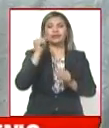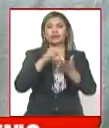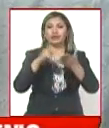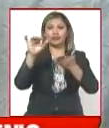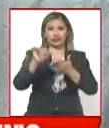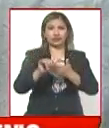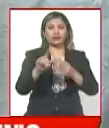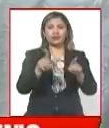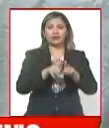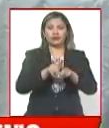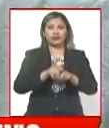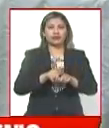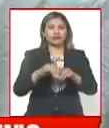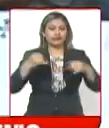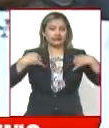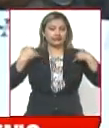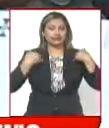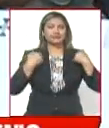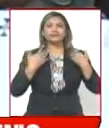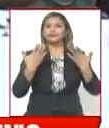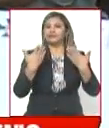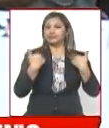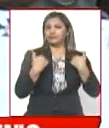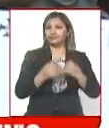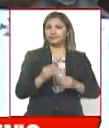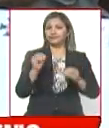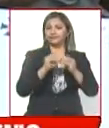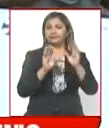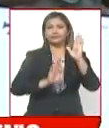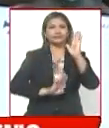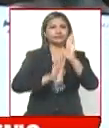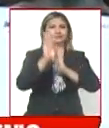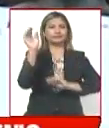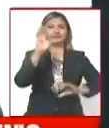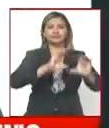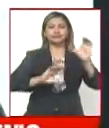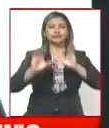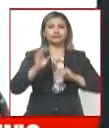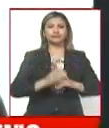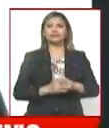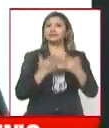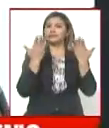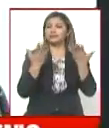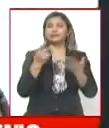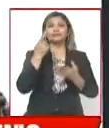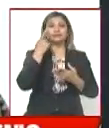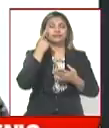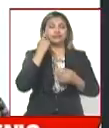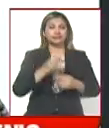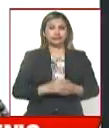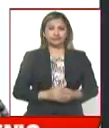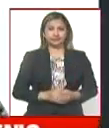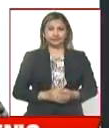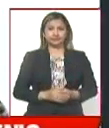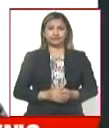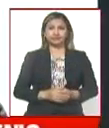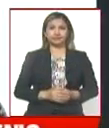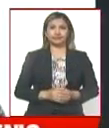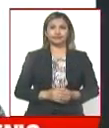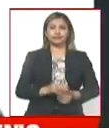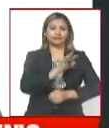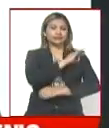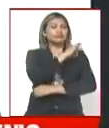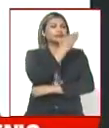este proyecto y hacer que estas juventudes tengan un mayor desarrollo científico. Hay un reconocimiento de